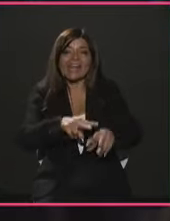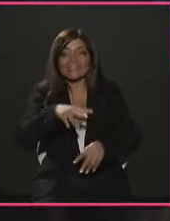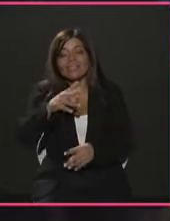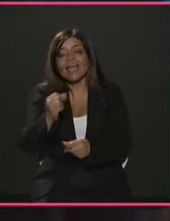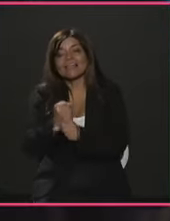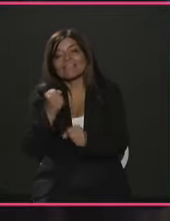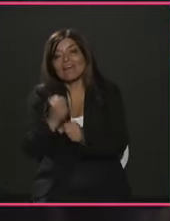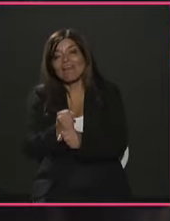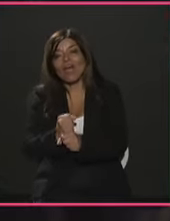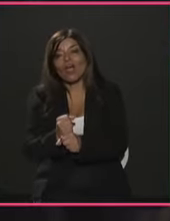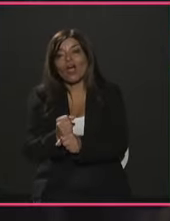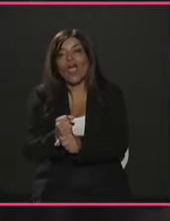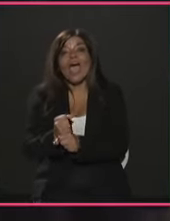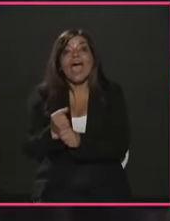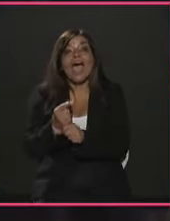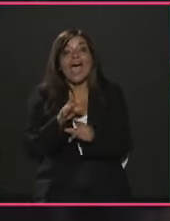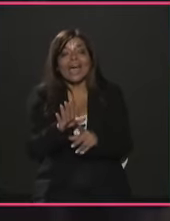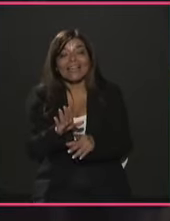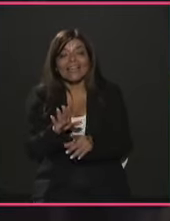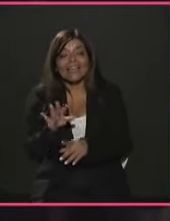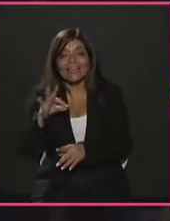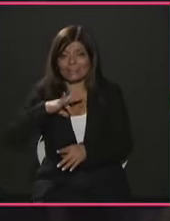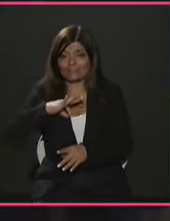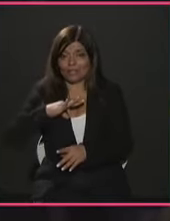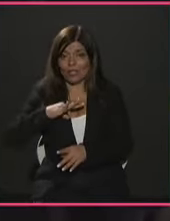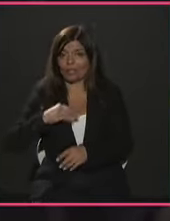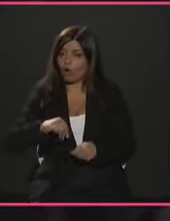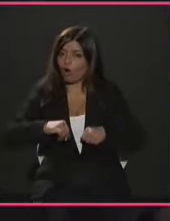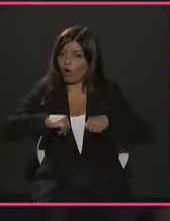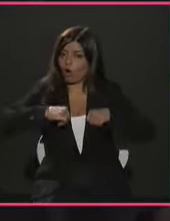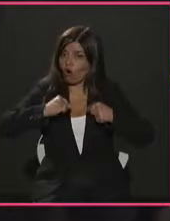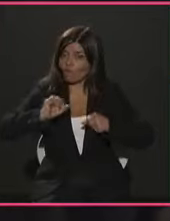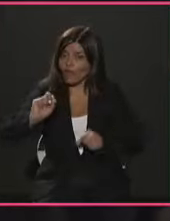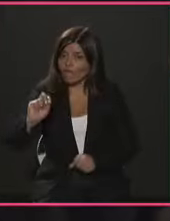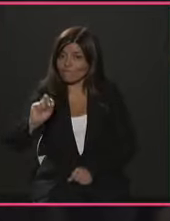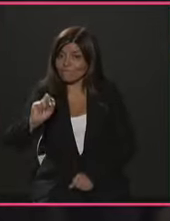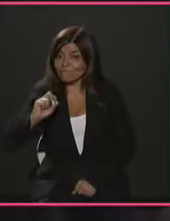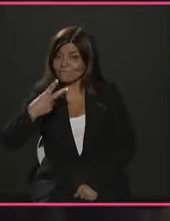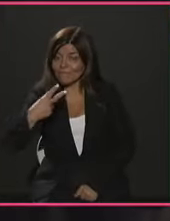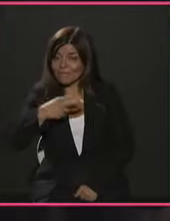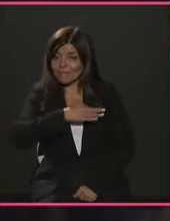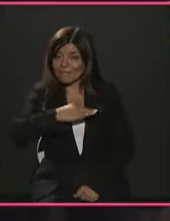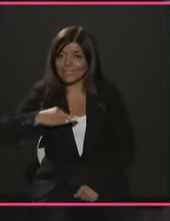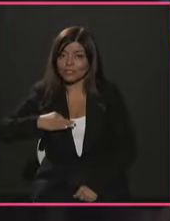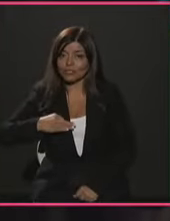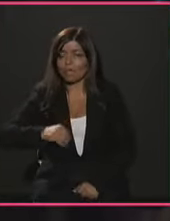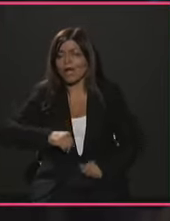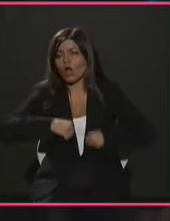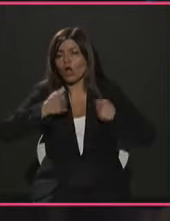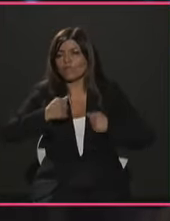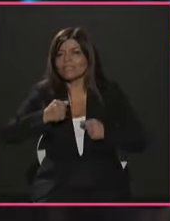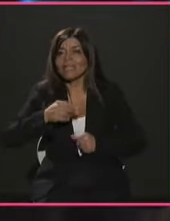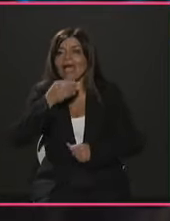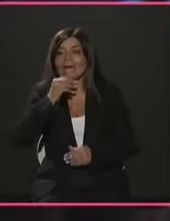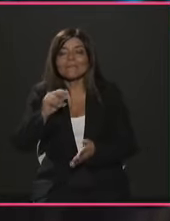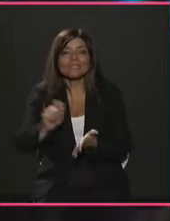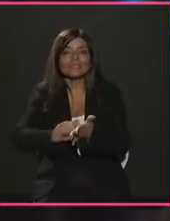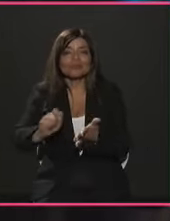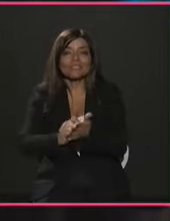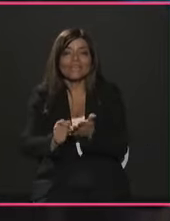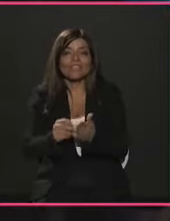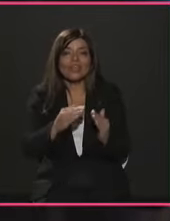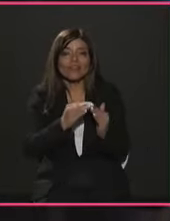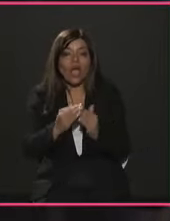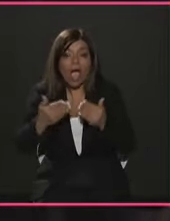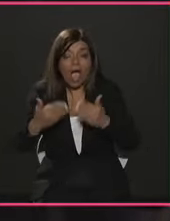y también de prohibición social pese a su juventud pese a su juventud el ministro más joven de la historia también fue subsecretario de vivienda y urbanismo actualmente es